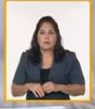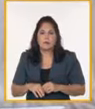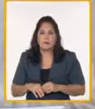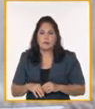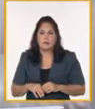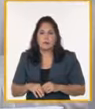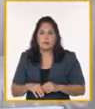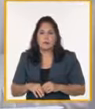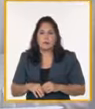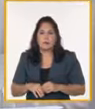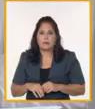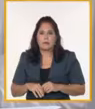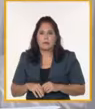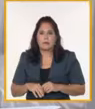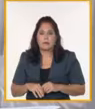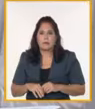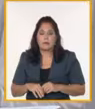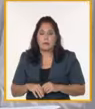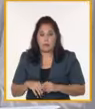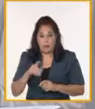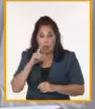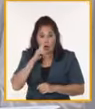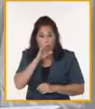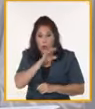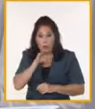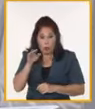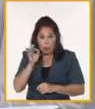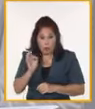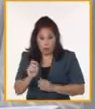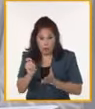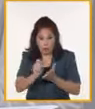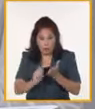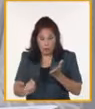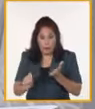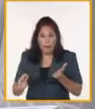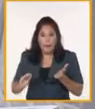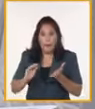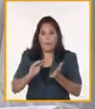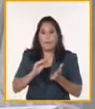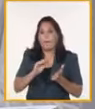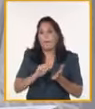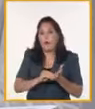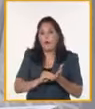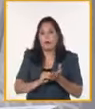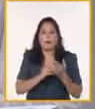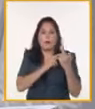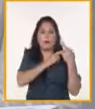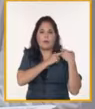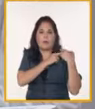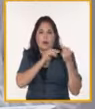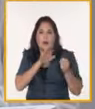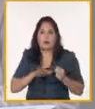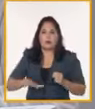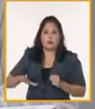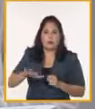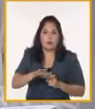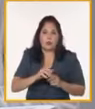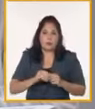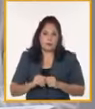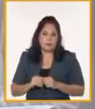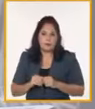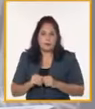importante que es muy novedosa que las normas por primera vez incorporan el tema de la responsabilidad social de los nuevos actores